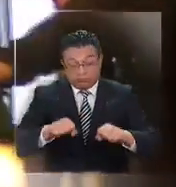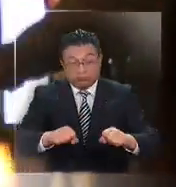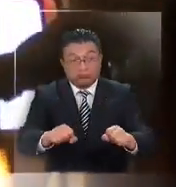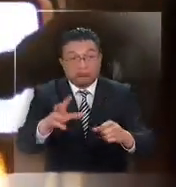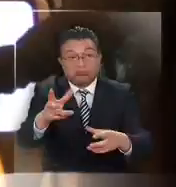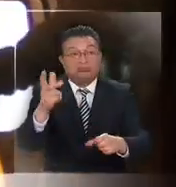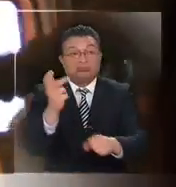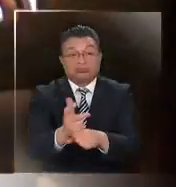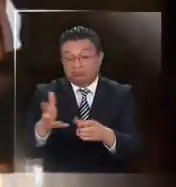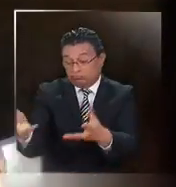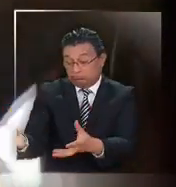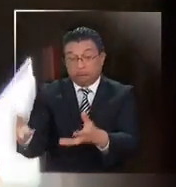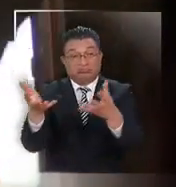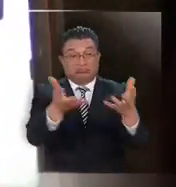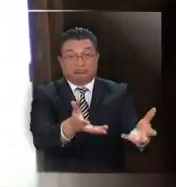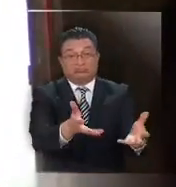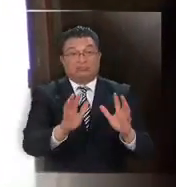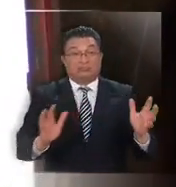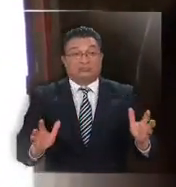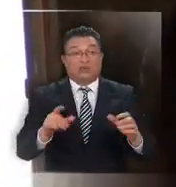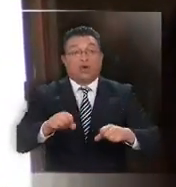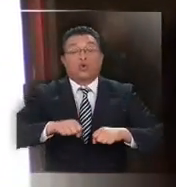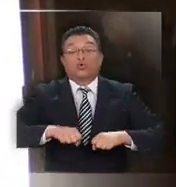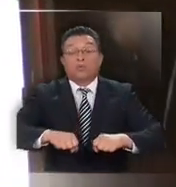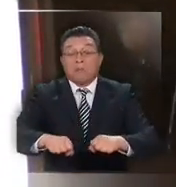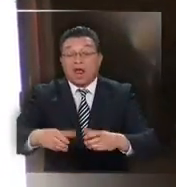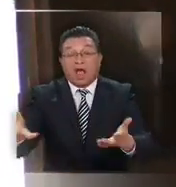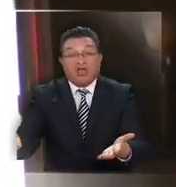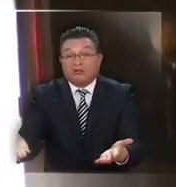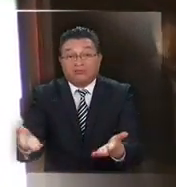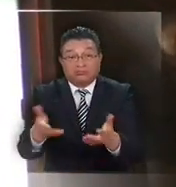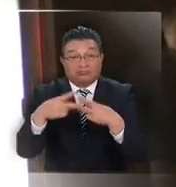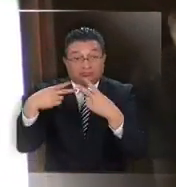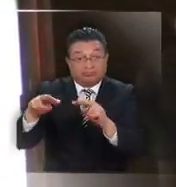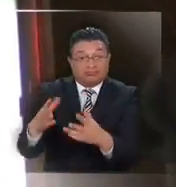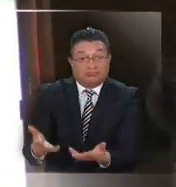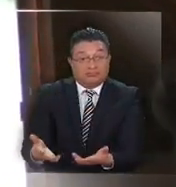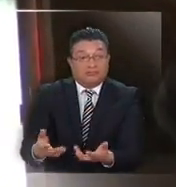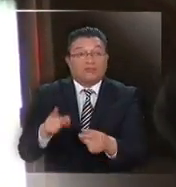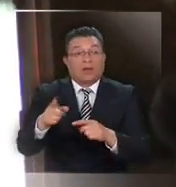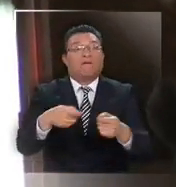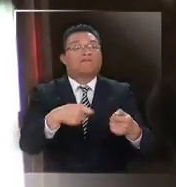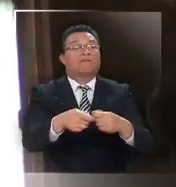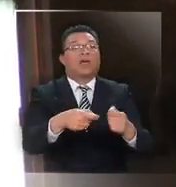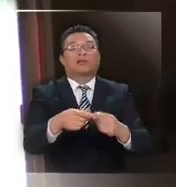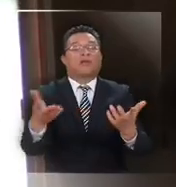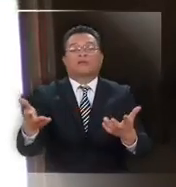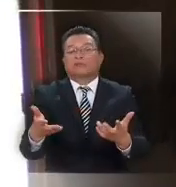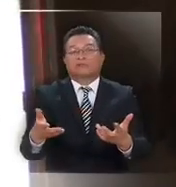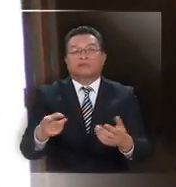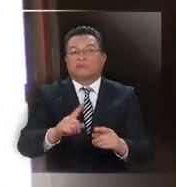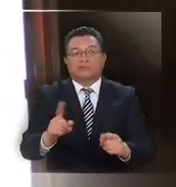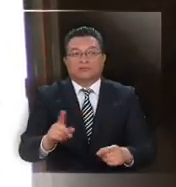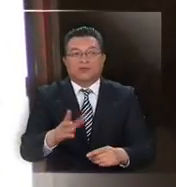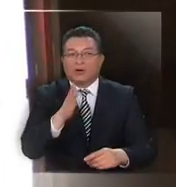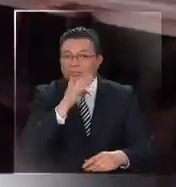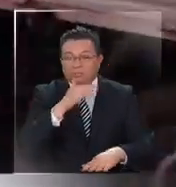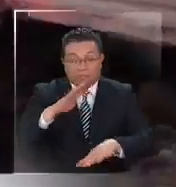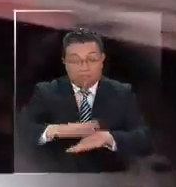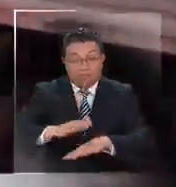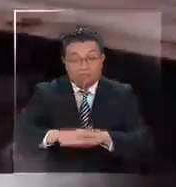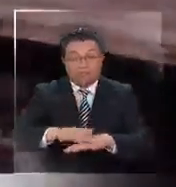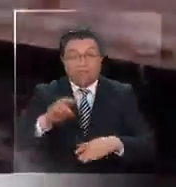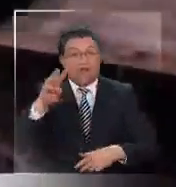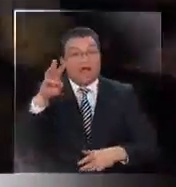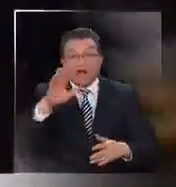hurtado a un supermercado de forma ilegal y la venta está de especie. Porque no tienen ninguna resolución sanitaria,